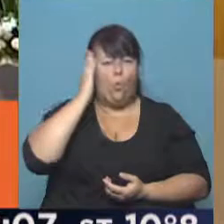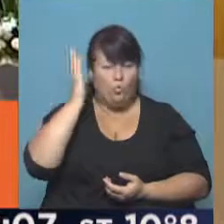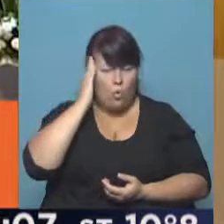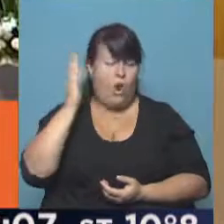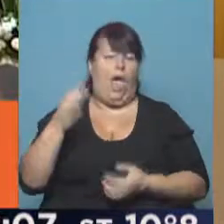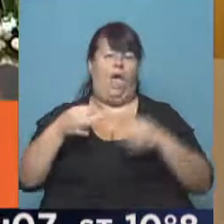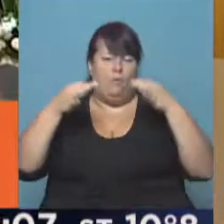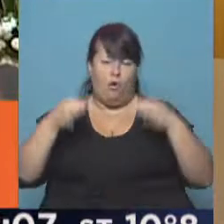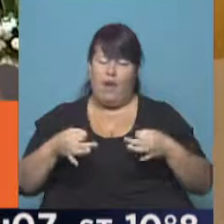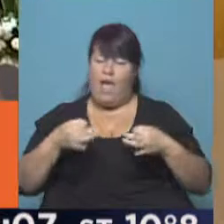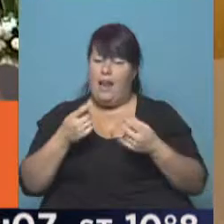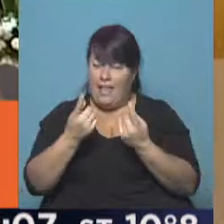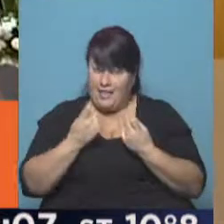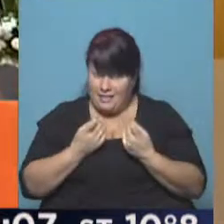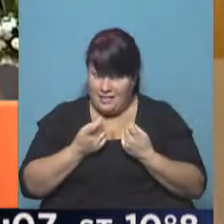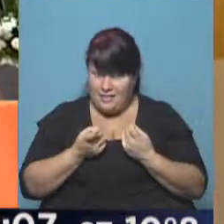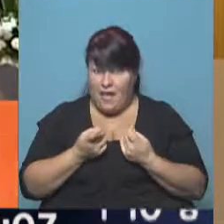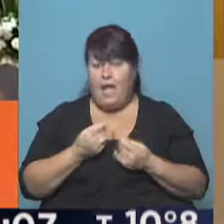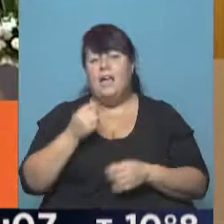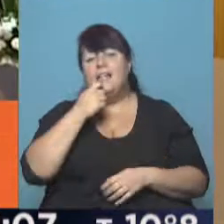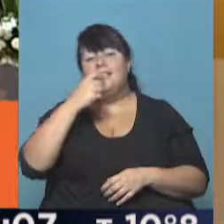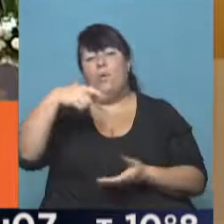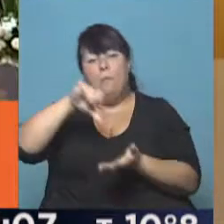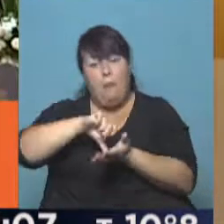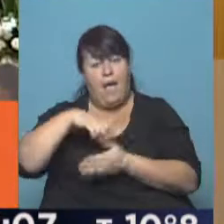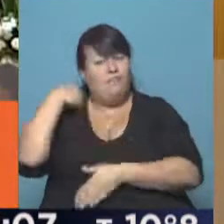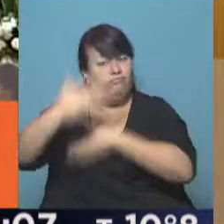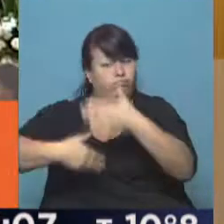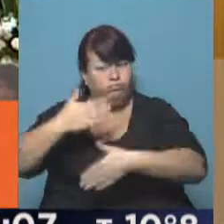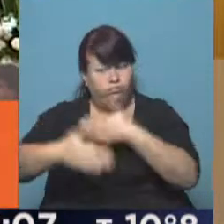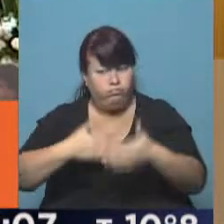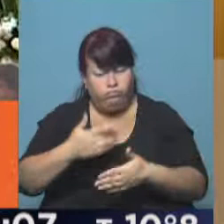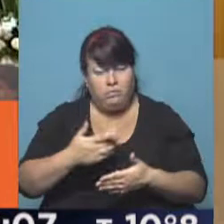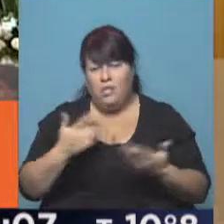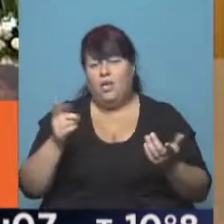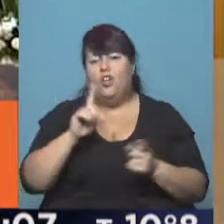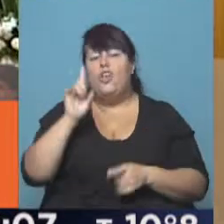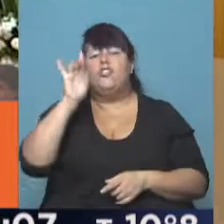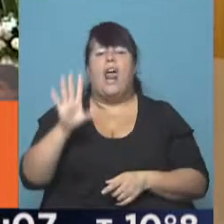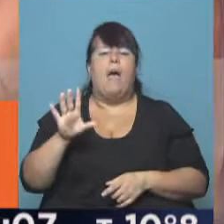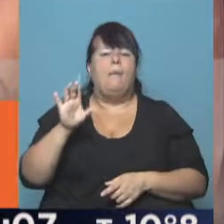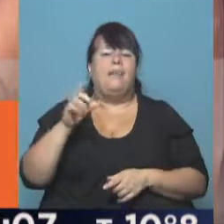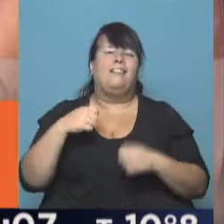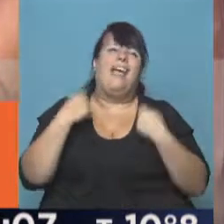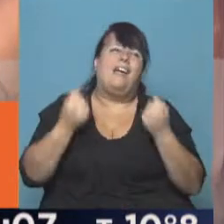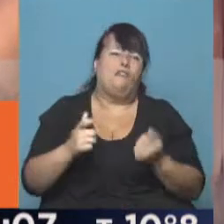y moral necesario para que una nación salga adelante no se logra sin